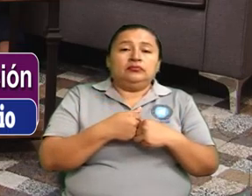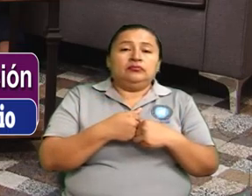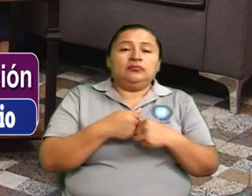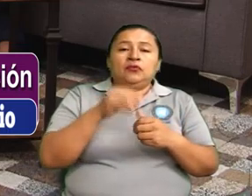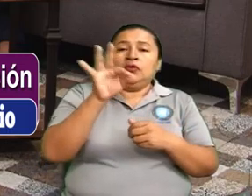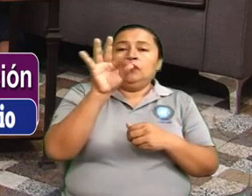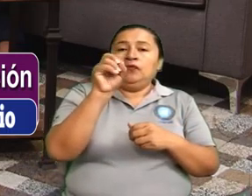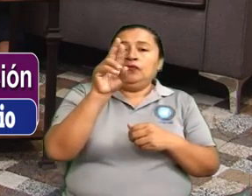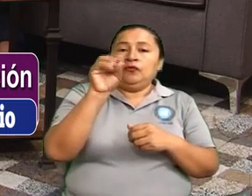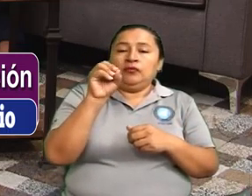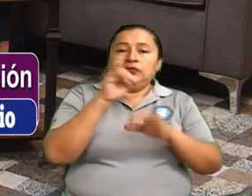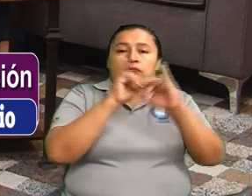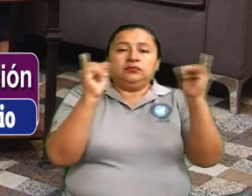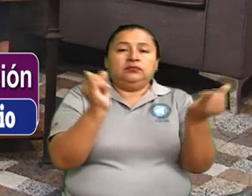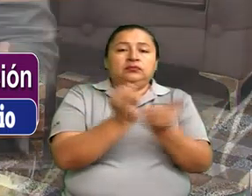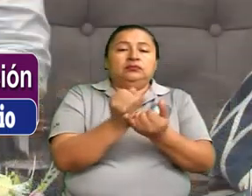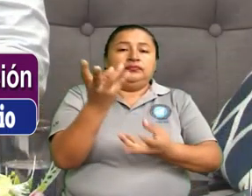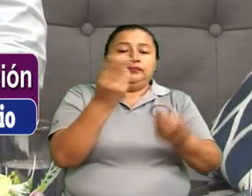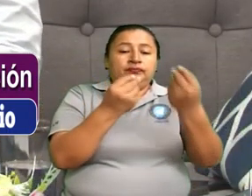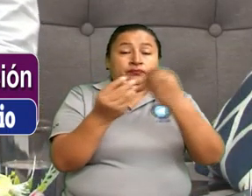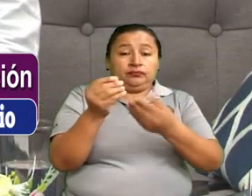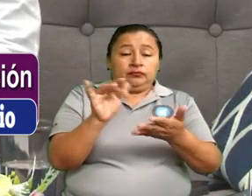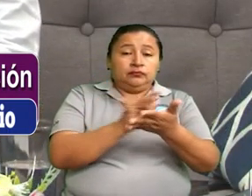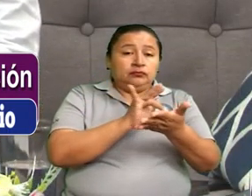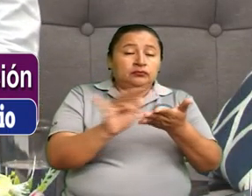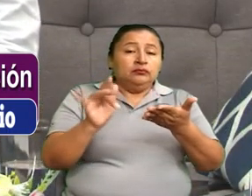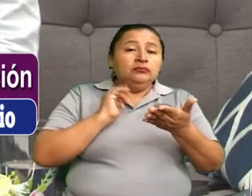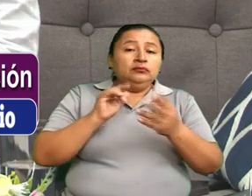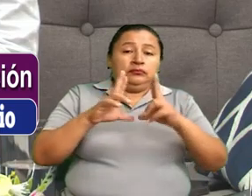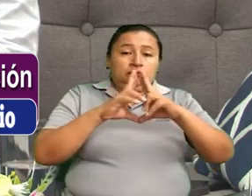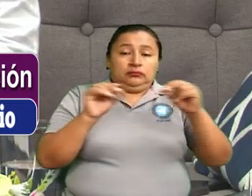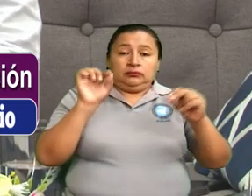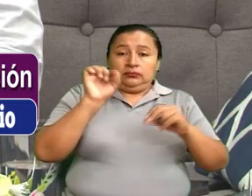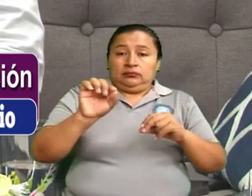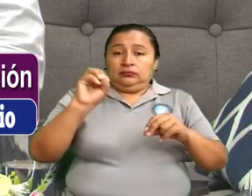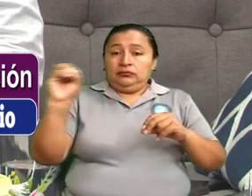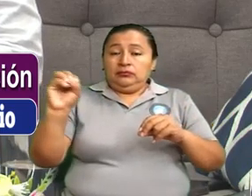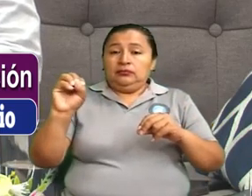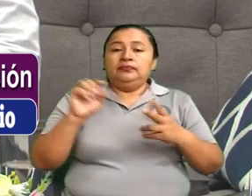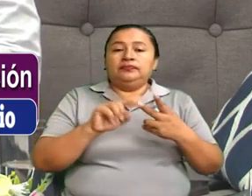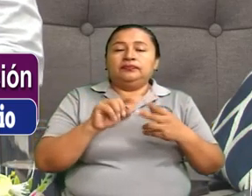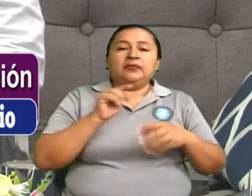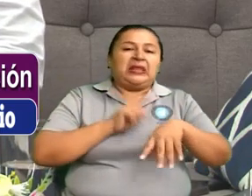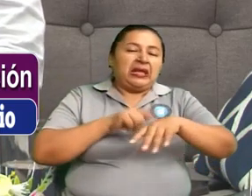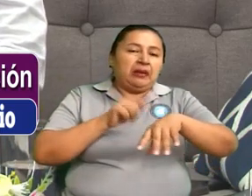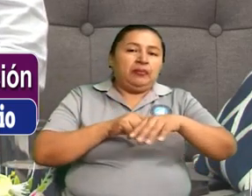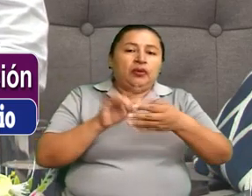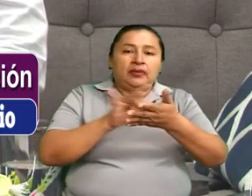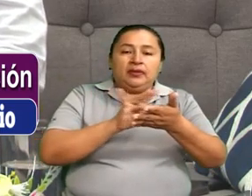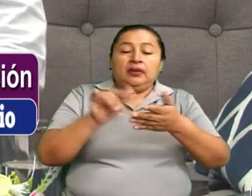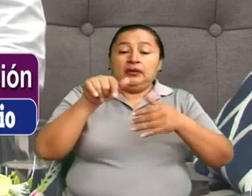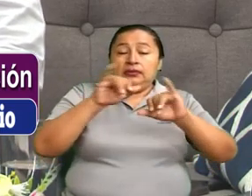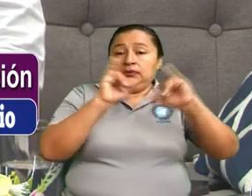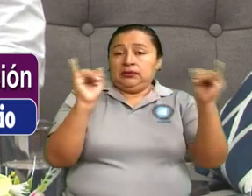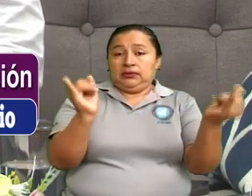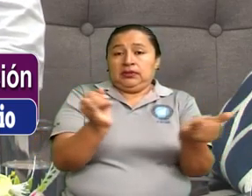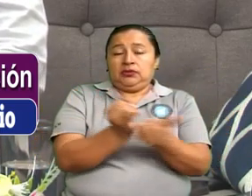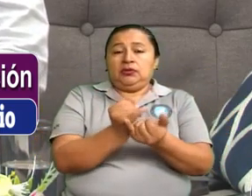foro internacional de negocios digitales, Nicaragua.0 y la era digital. Ese es internacional, vamos a estar